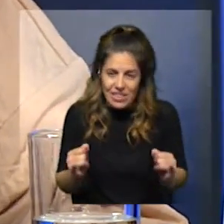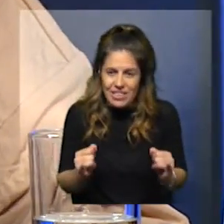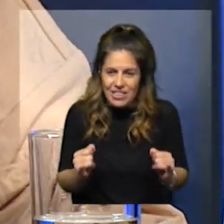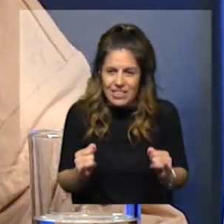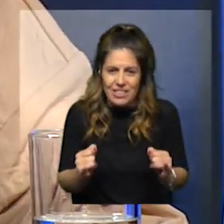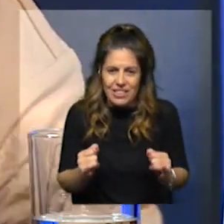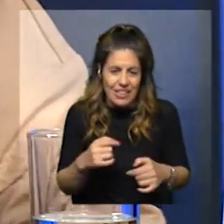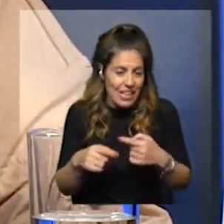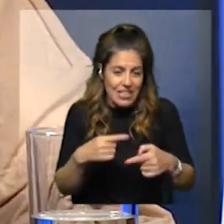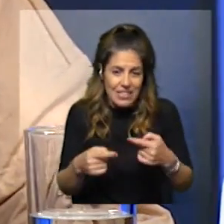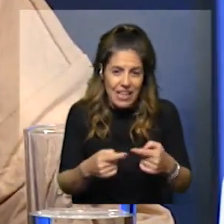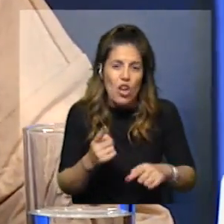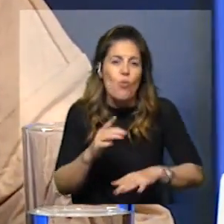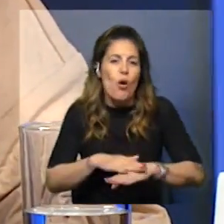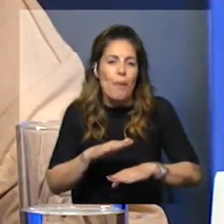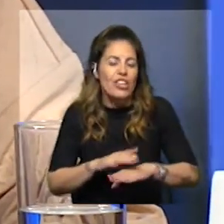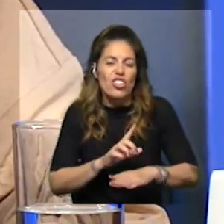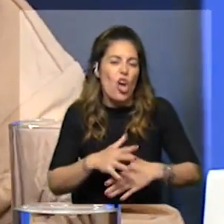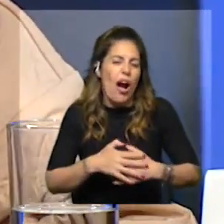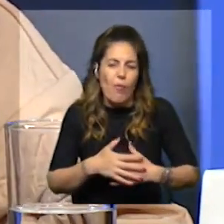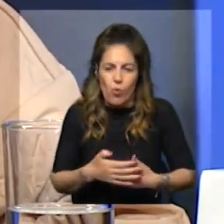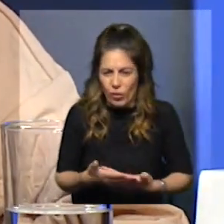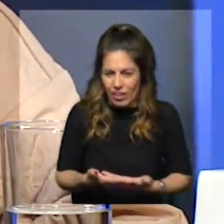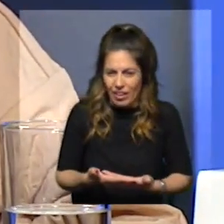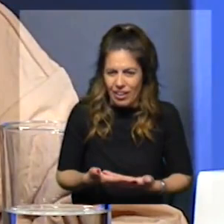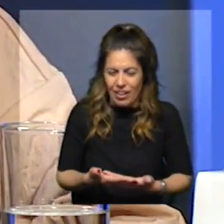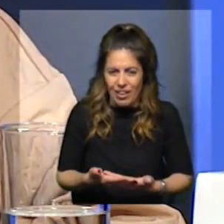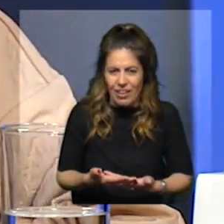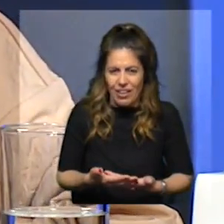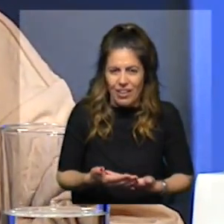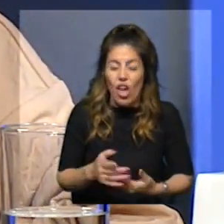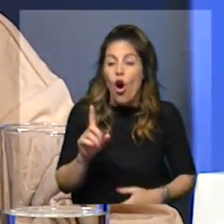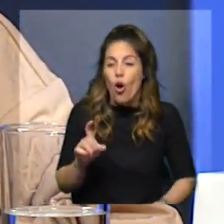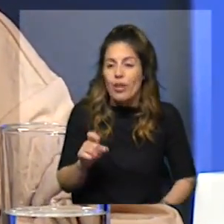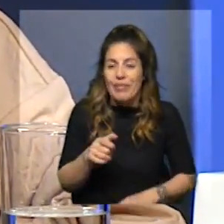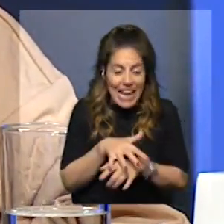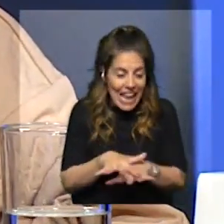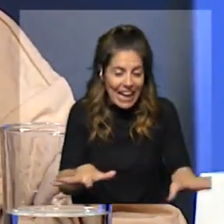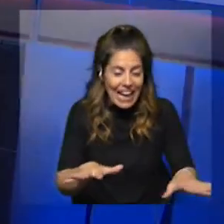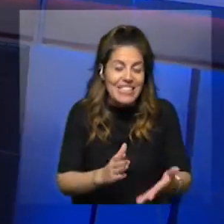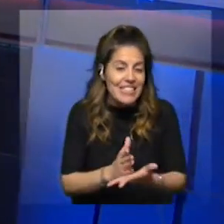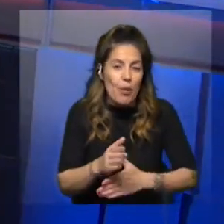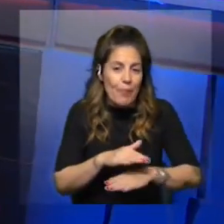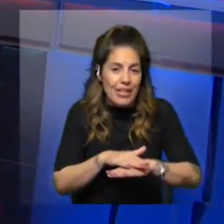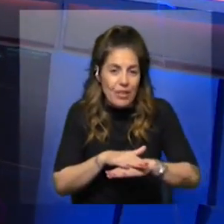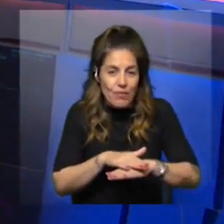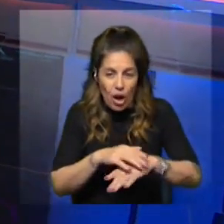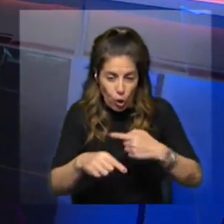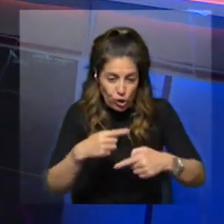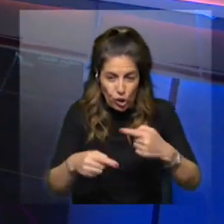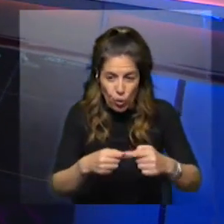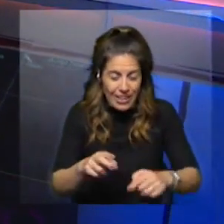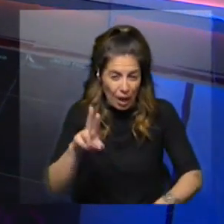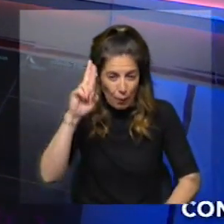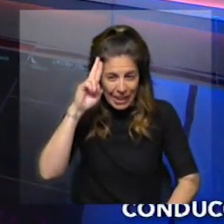sea, porque también como que en un momento se me aburre. No, totalmente. Totalmente. O sea, sí. Obviamente que la raíz siempre se mantendrá y siempre se va a respetar,